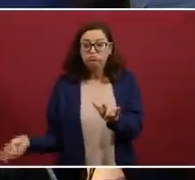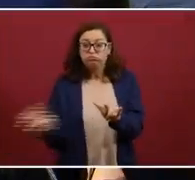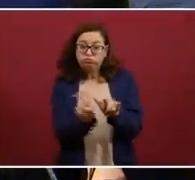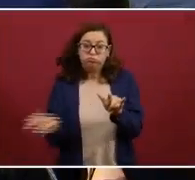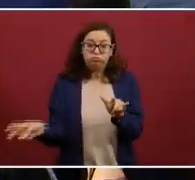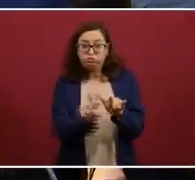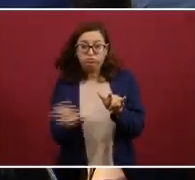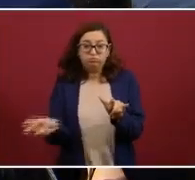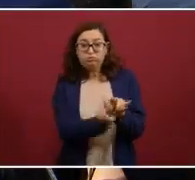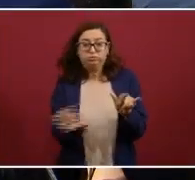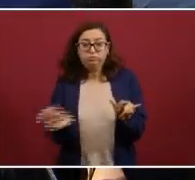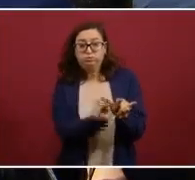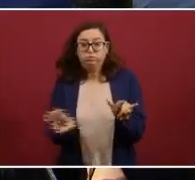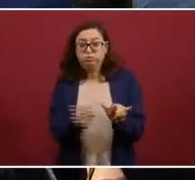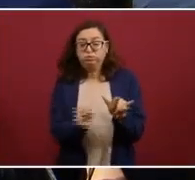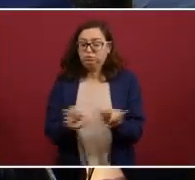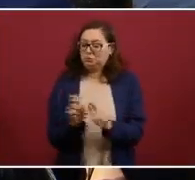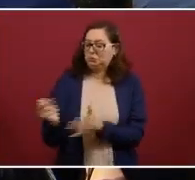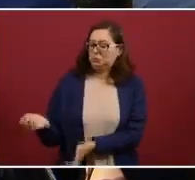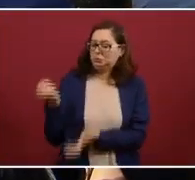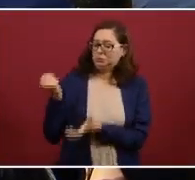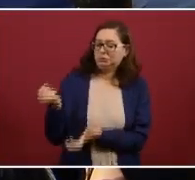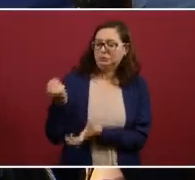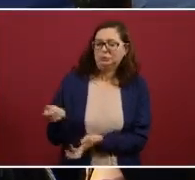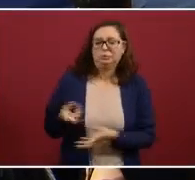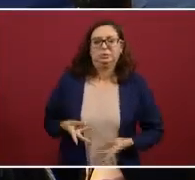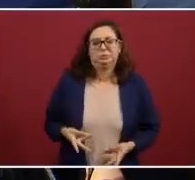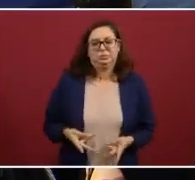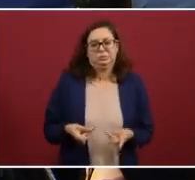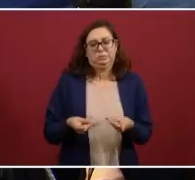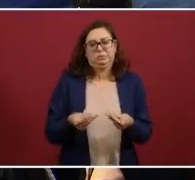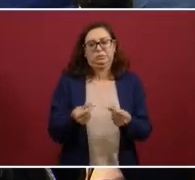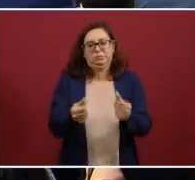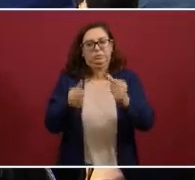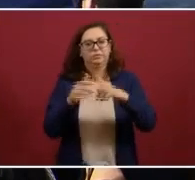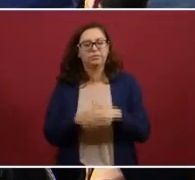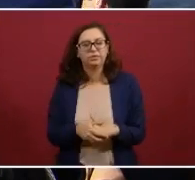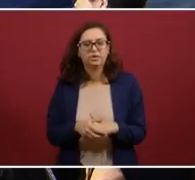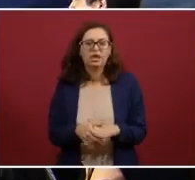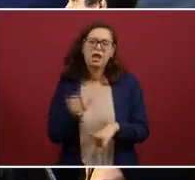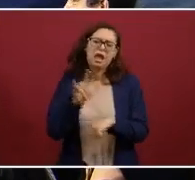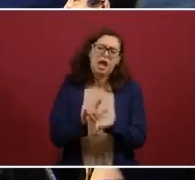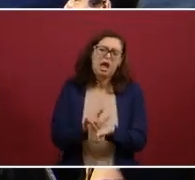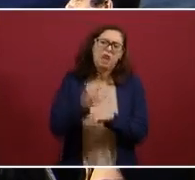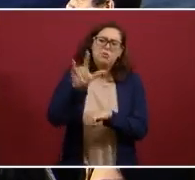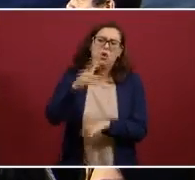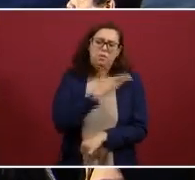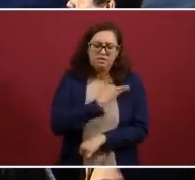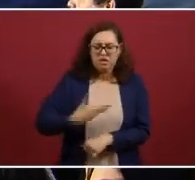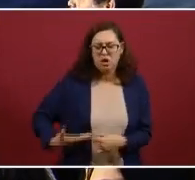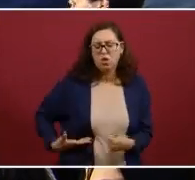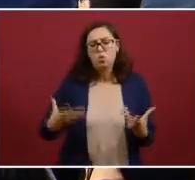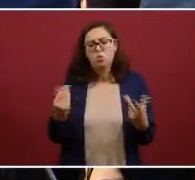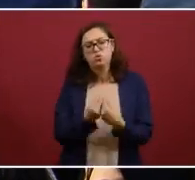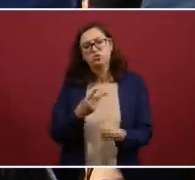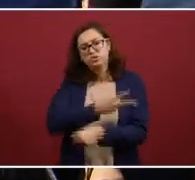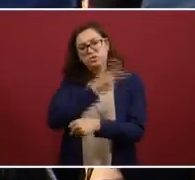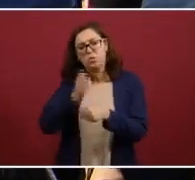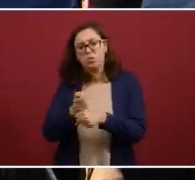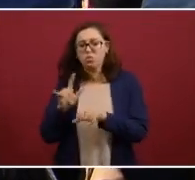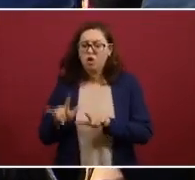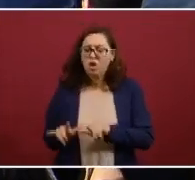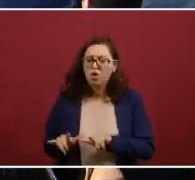todo a costillas del erario, avión presidencial con el otro avión en